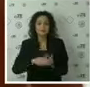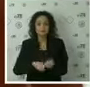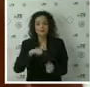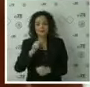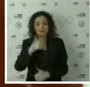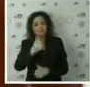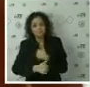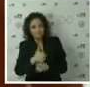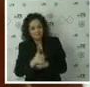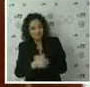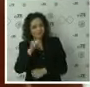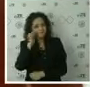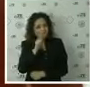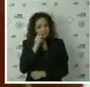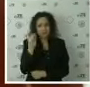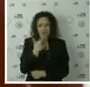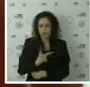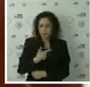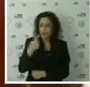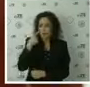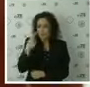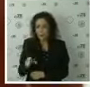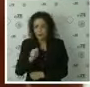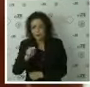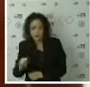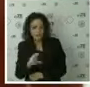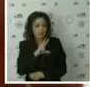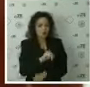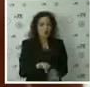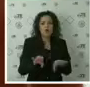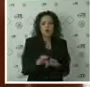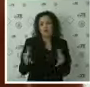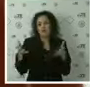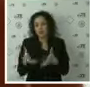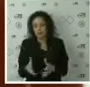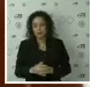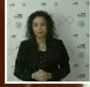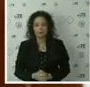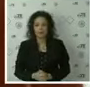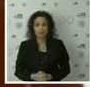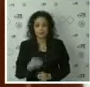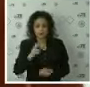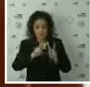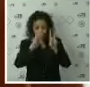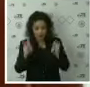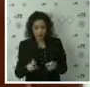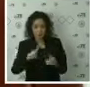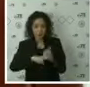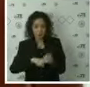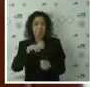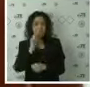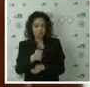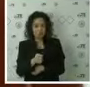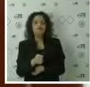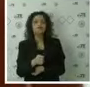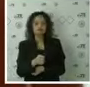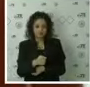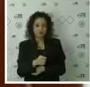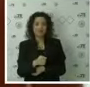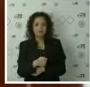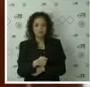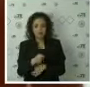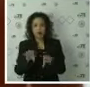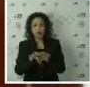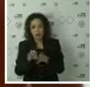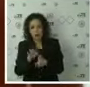mucho gusto y siempre vemos cómo sí y no cómo no. Entonces, dejémoslo como un tema de acompañamiento, de convencimiento,